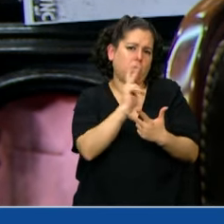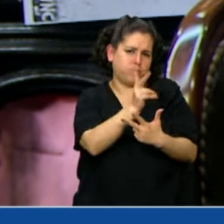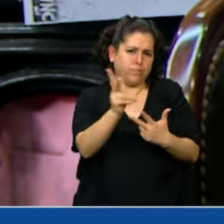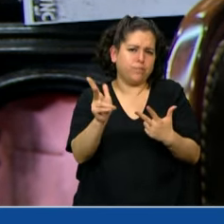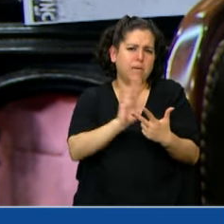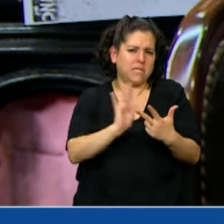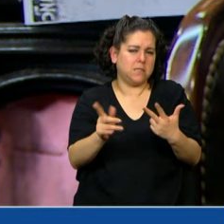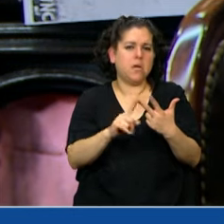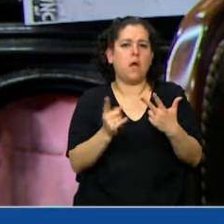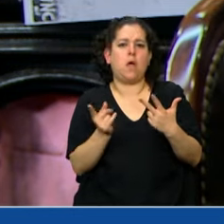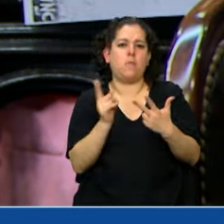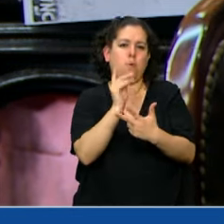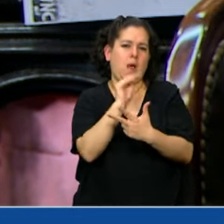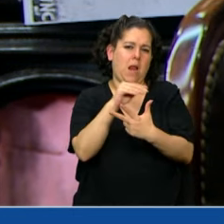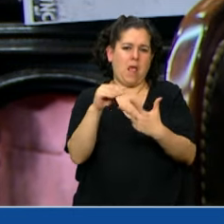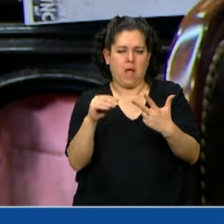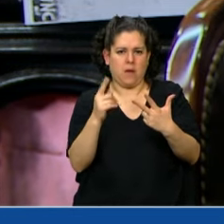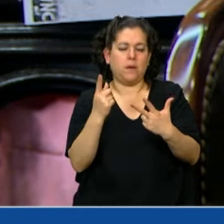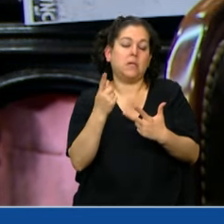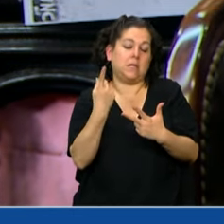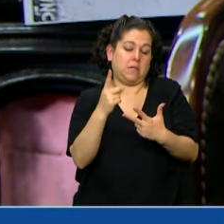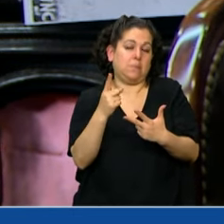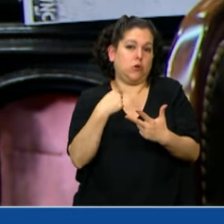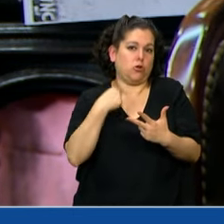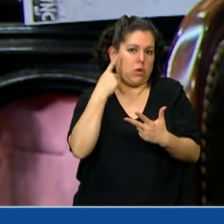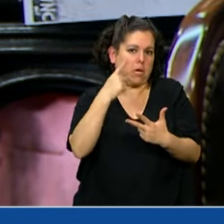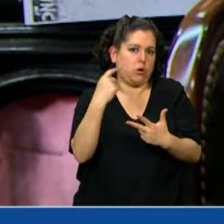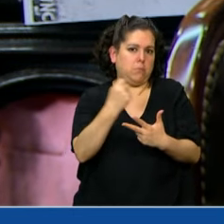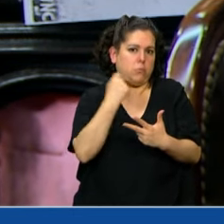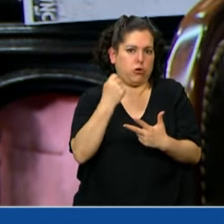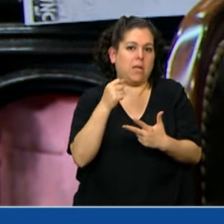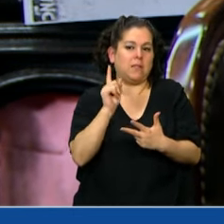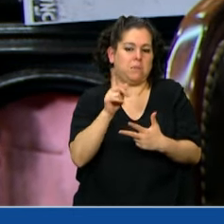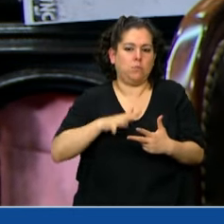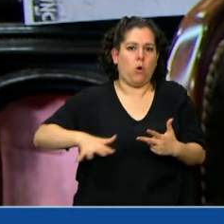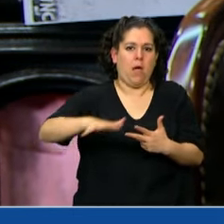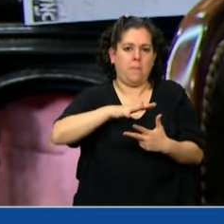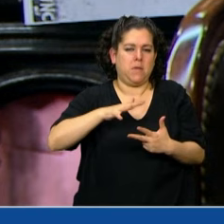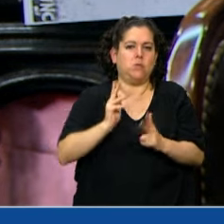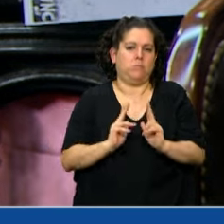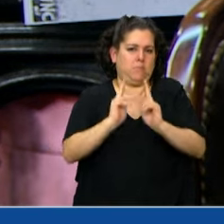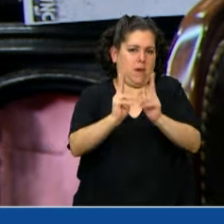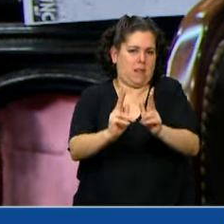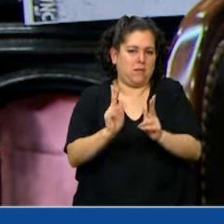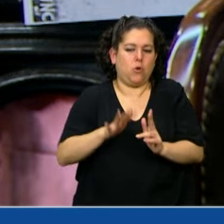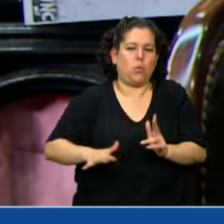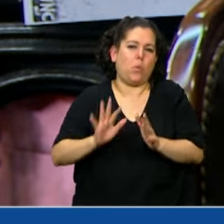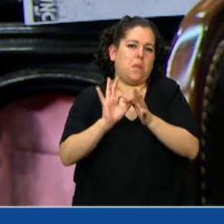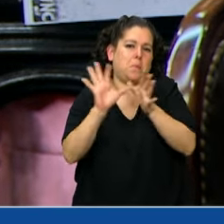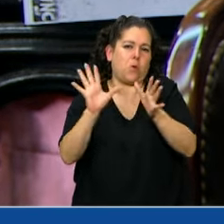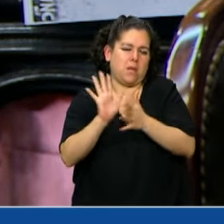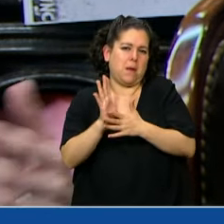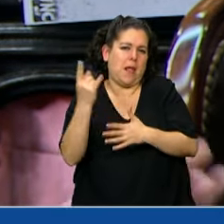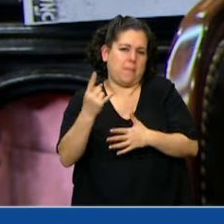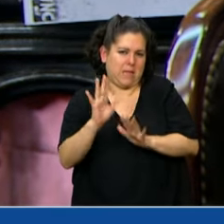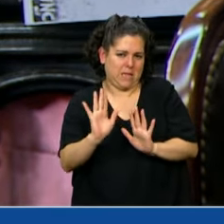cositas en relación a cada una de estas que se han instalado y creo que es importante utilizar este ámbito institucional y de la Democracia para poder desmentirlo